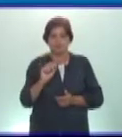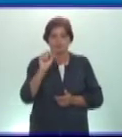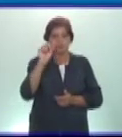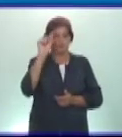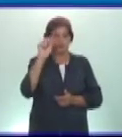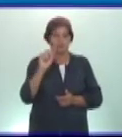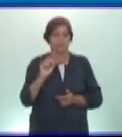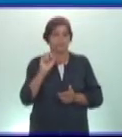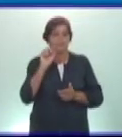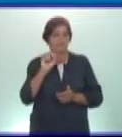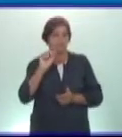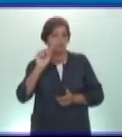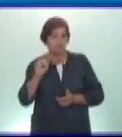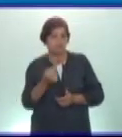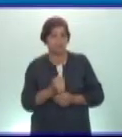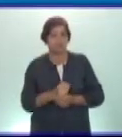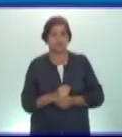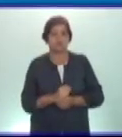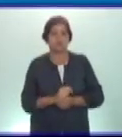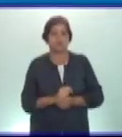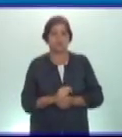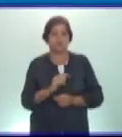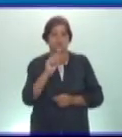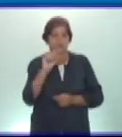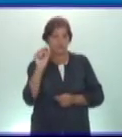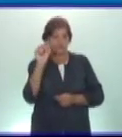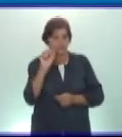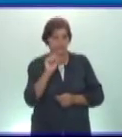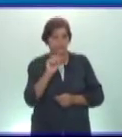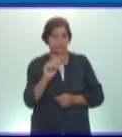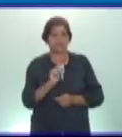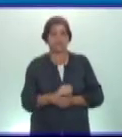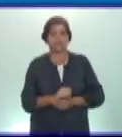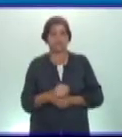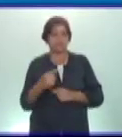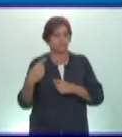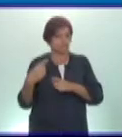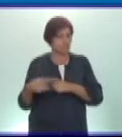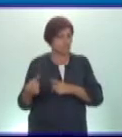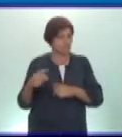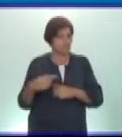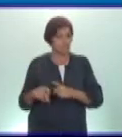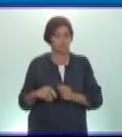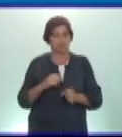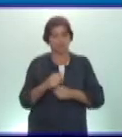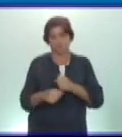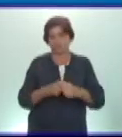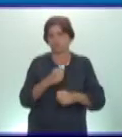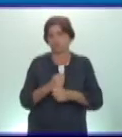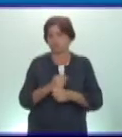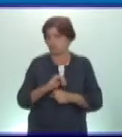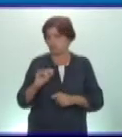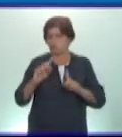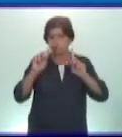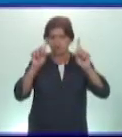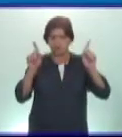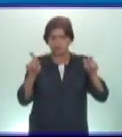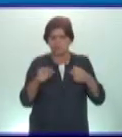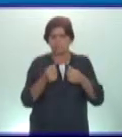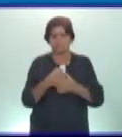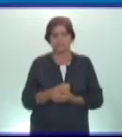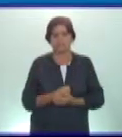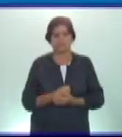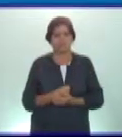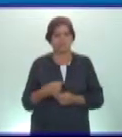punto y coma, la diéresis, entre otros, porque también podemos utilizar el paréntesis y otros